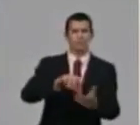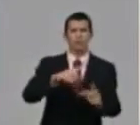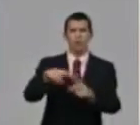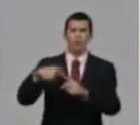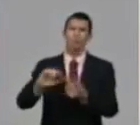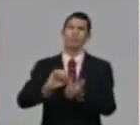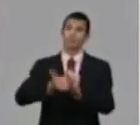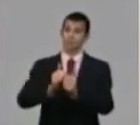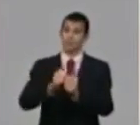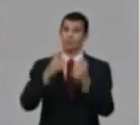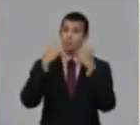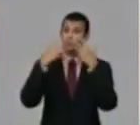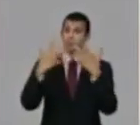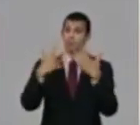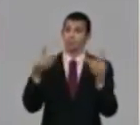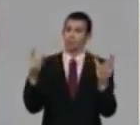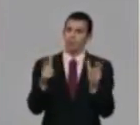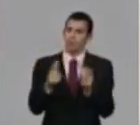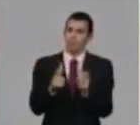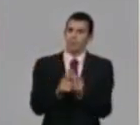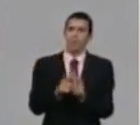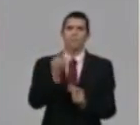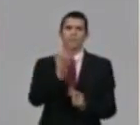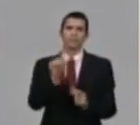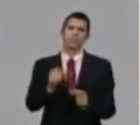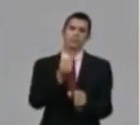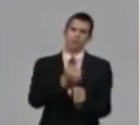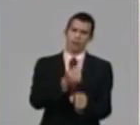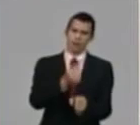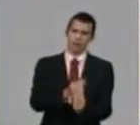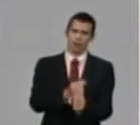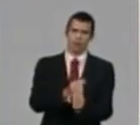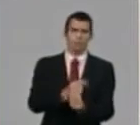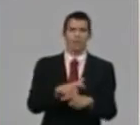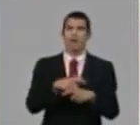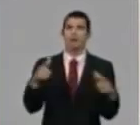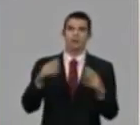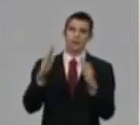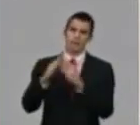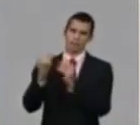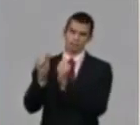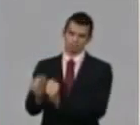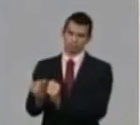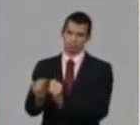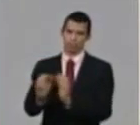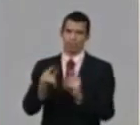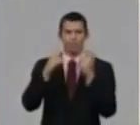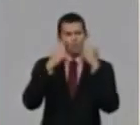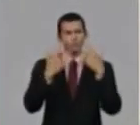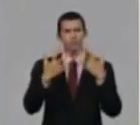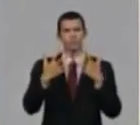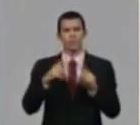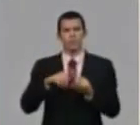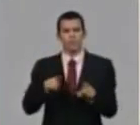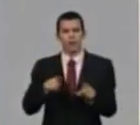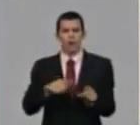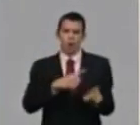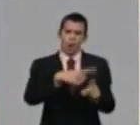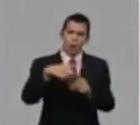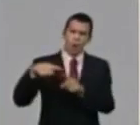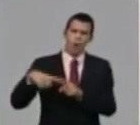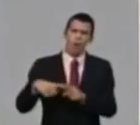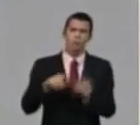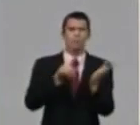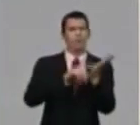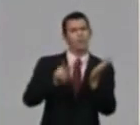eso tiene que ser una contracción administrativa, una evaluación responsable que también estamos indicando a las direcciones provinciales y municipales de